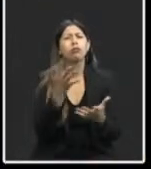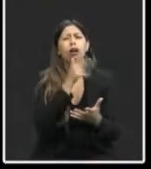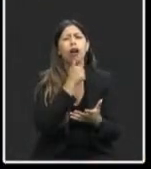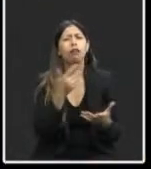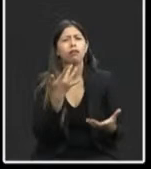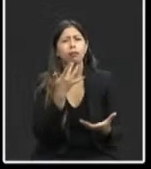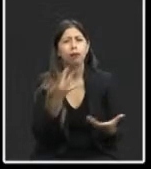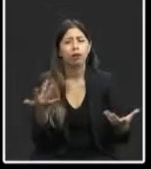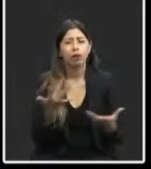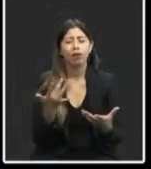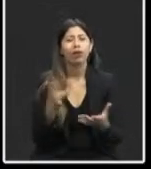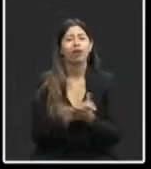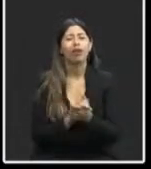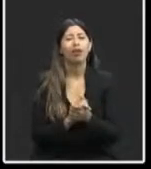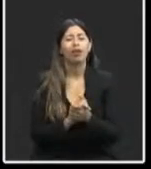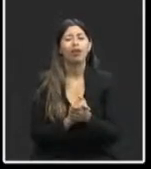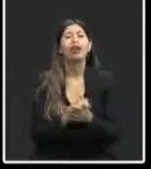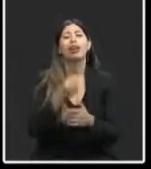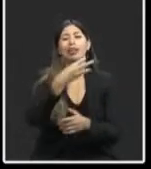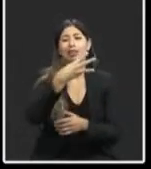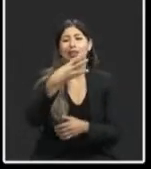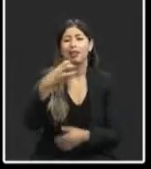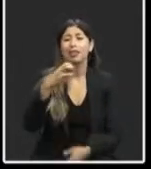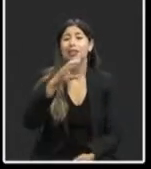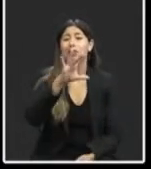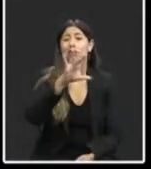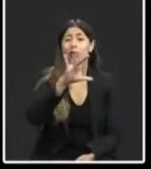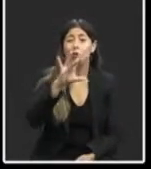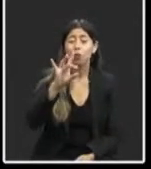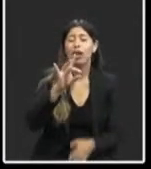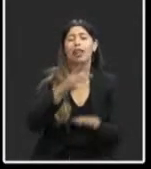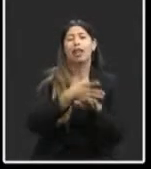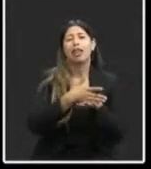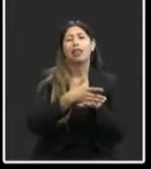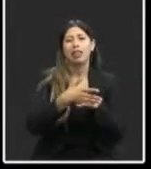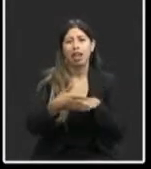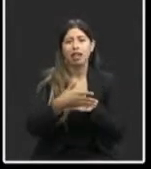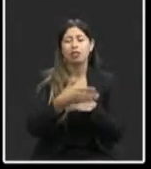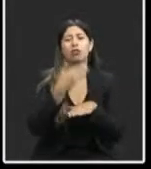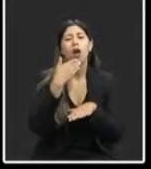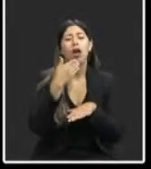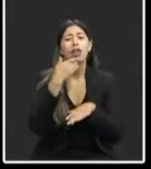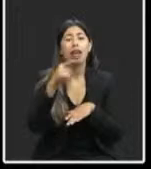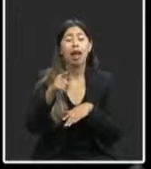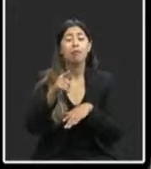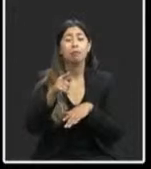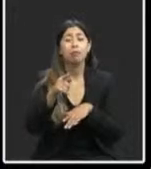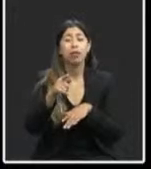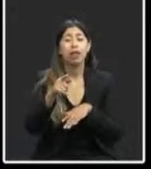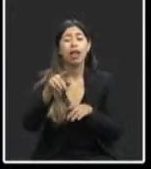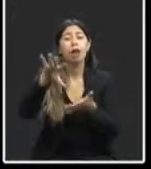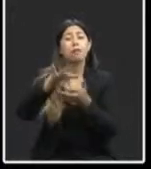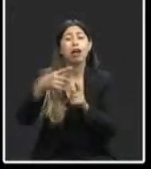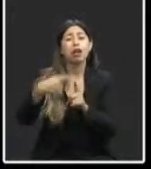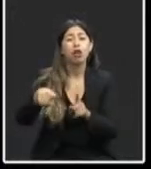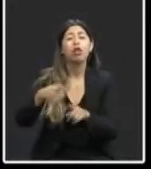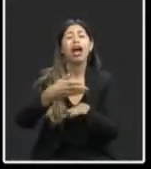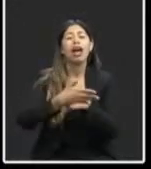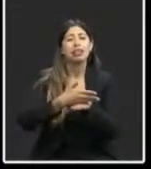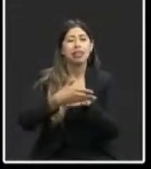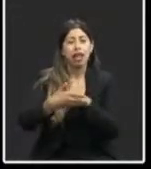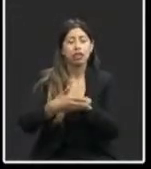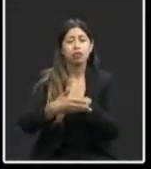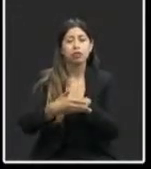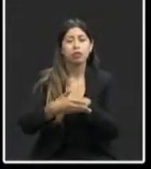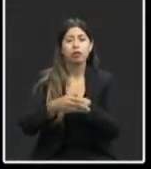el Airbus 350 estaba con retraso, el Dreamliner de Boeing estaba con retraso. Ellos habían